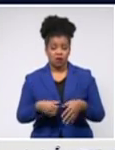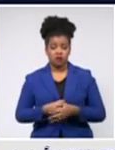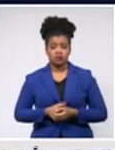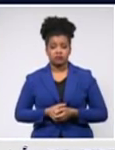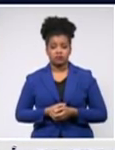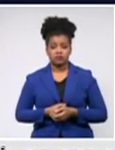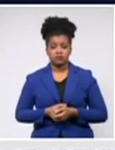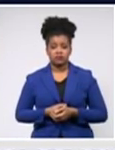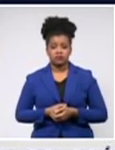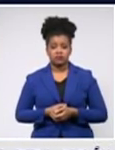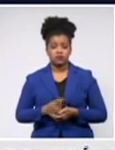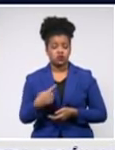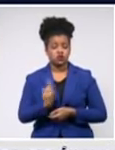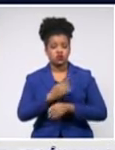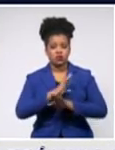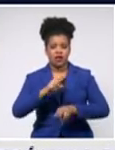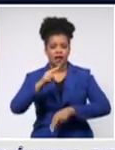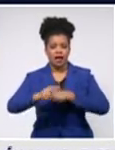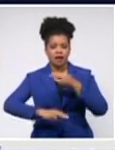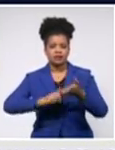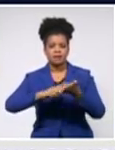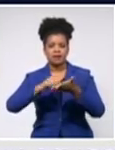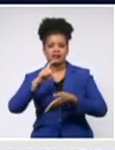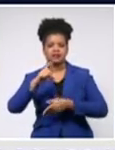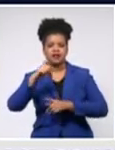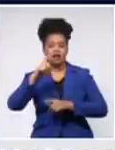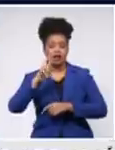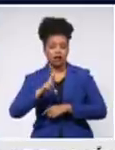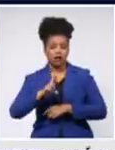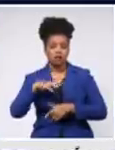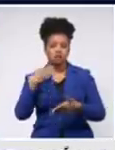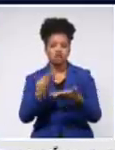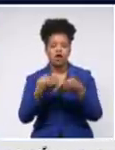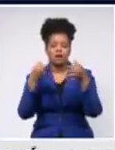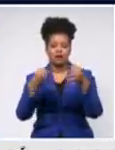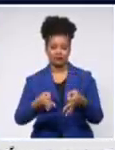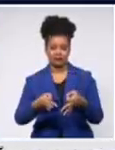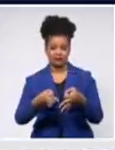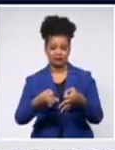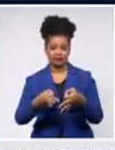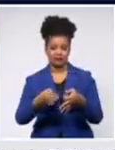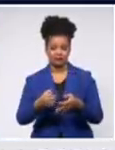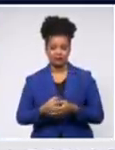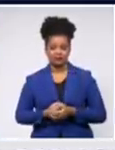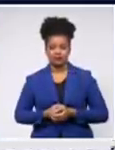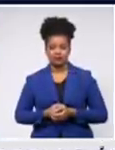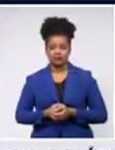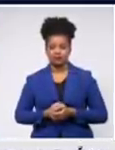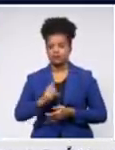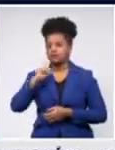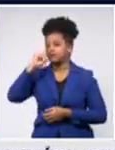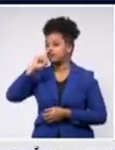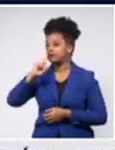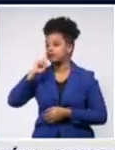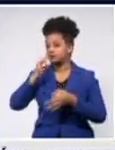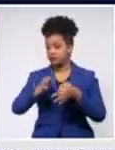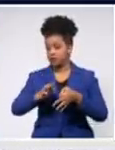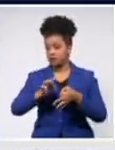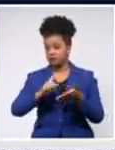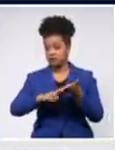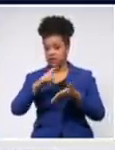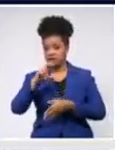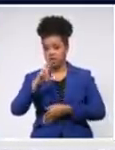hemos hecho el PCR, que es el test confirmatorio, el test confirmatorio de la COVID en el